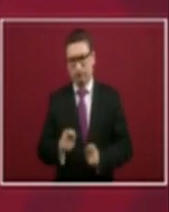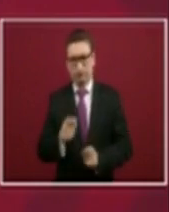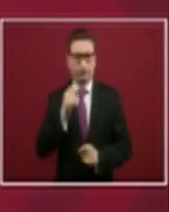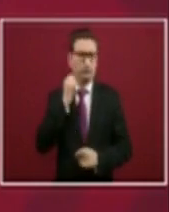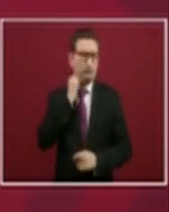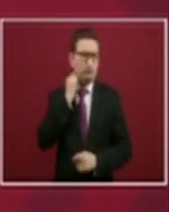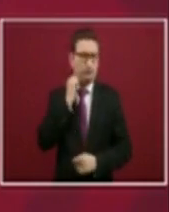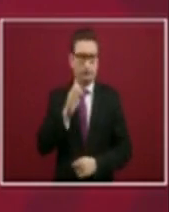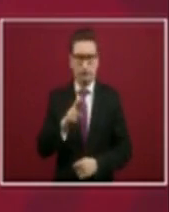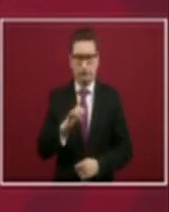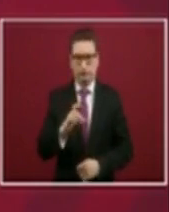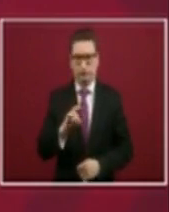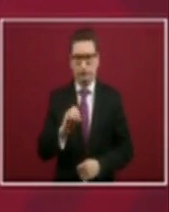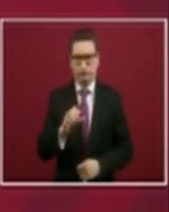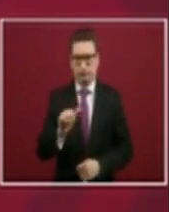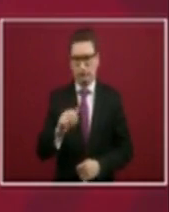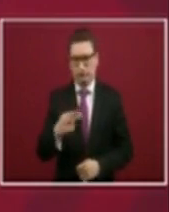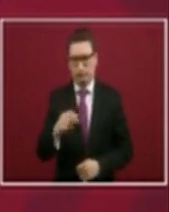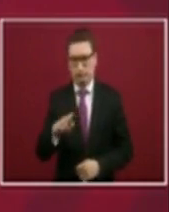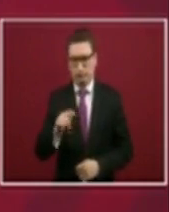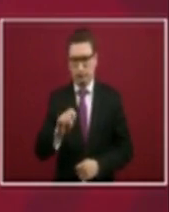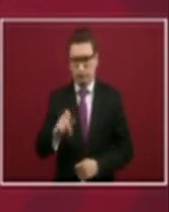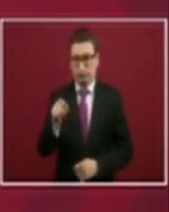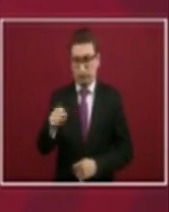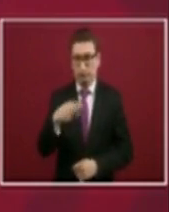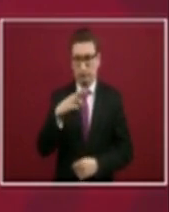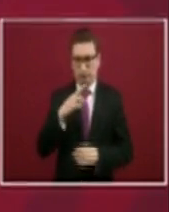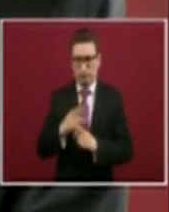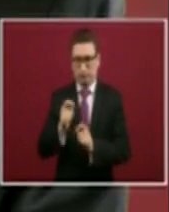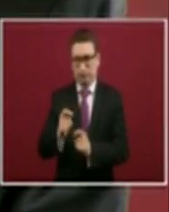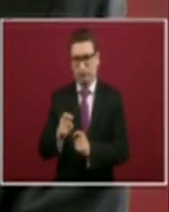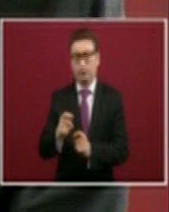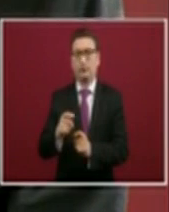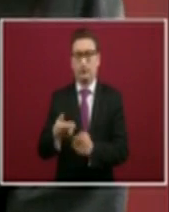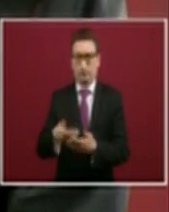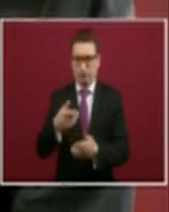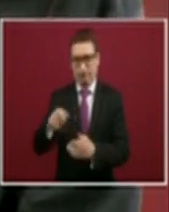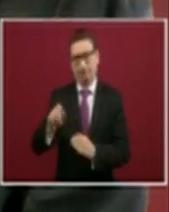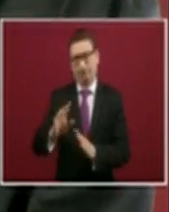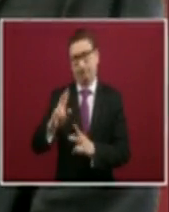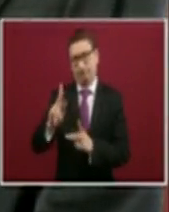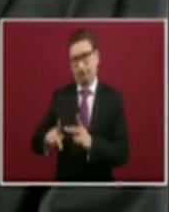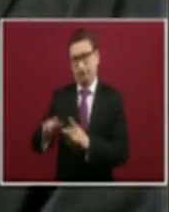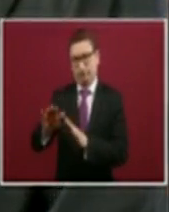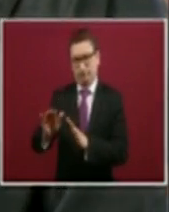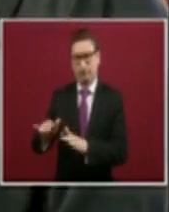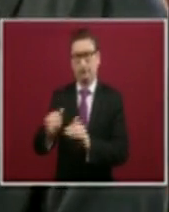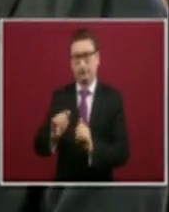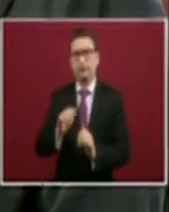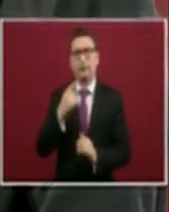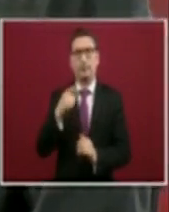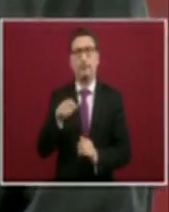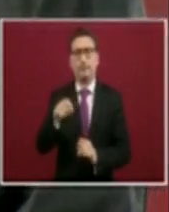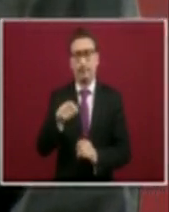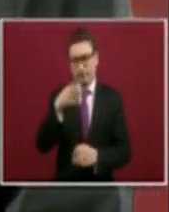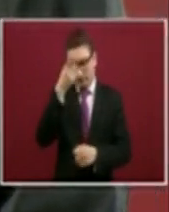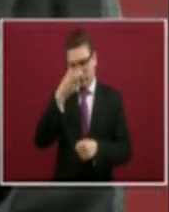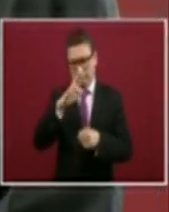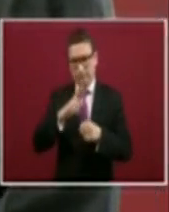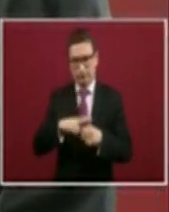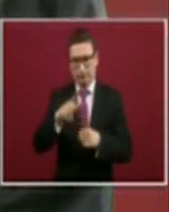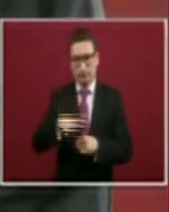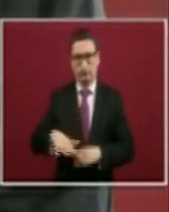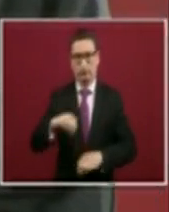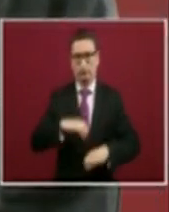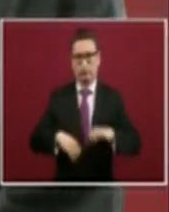Pero sobre todo la libertad, Fernando. La libertad, como saben los venezolanos ahora dolorosamente, y han sabido